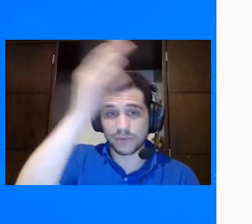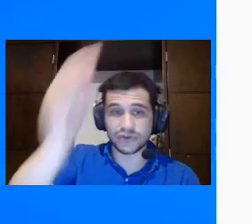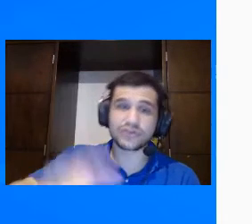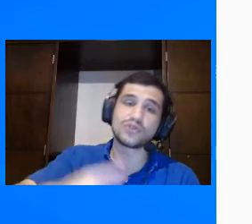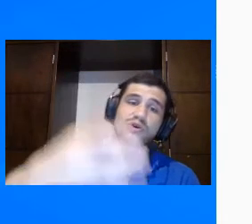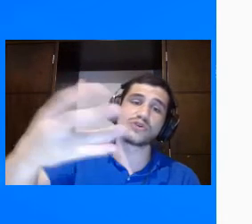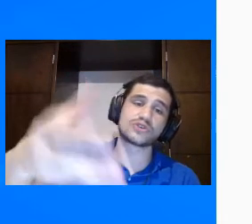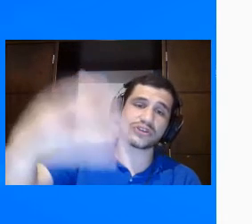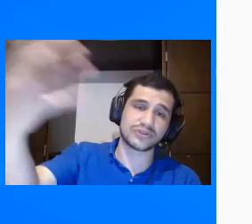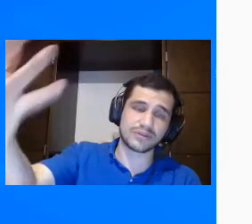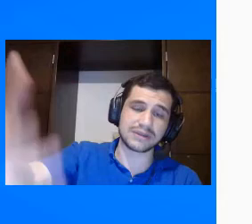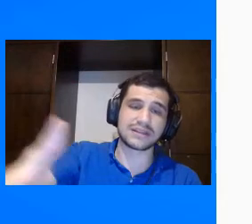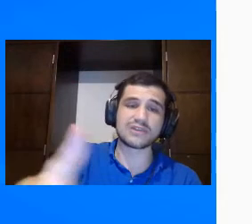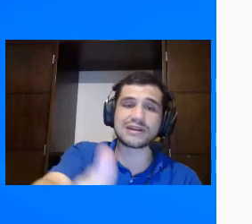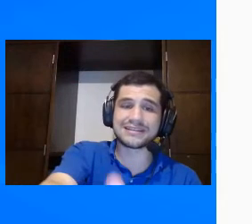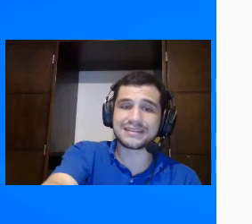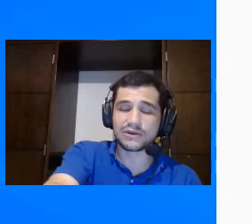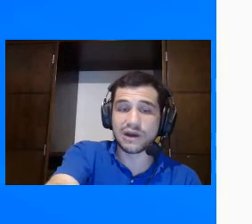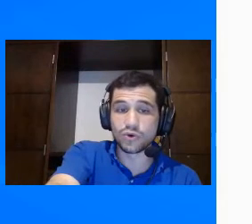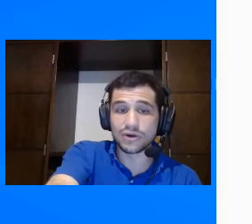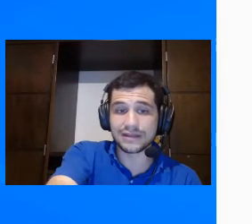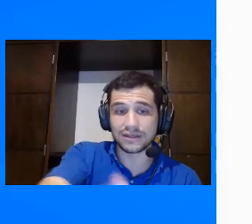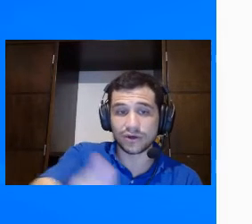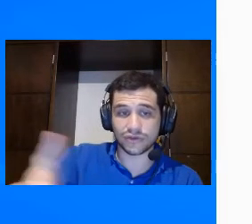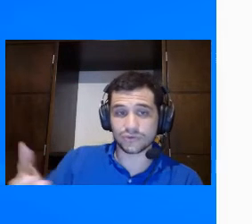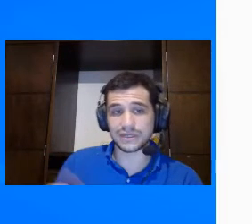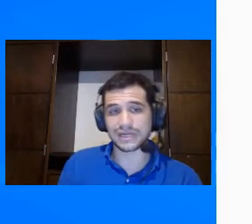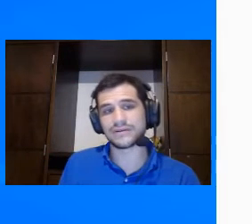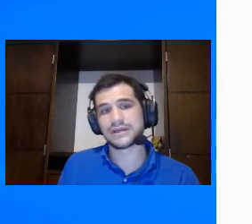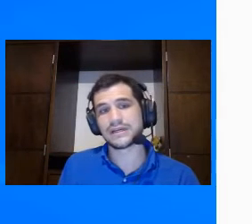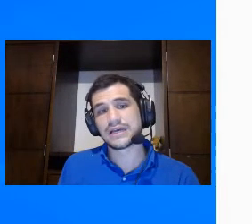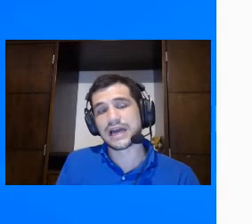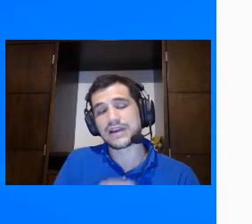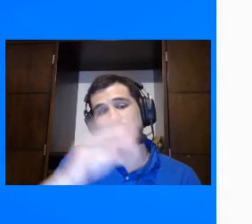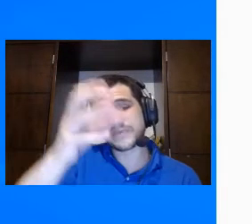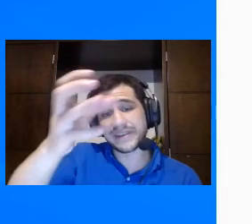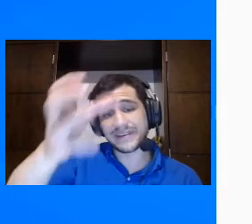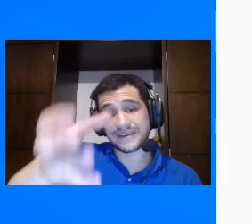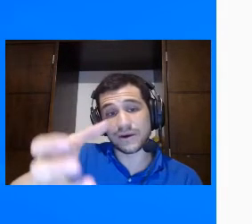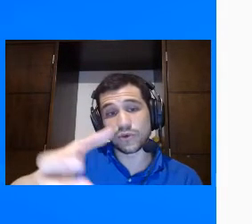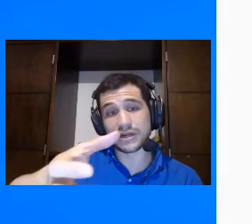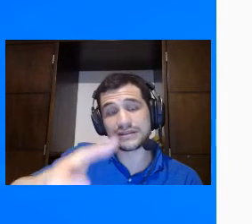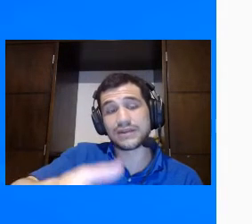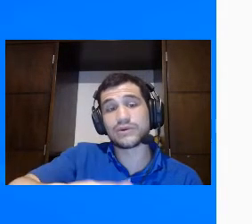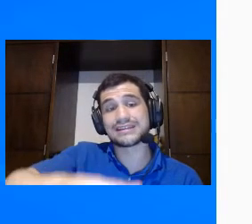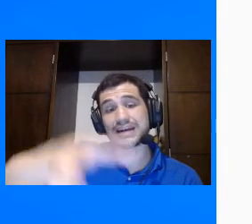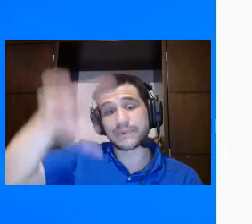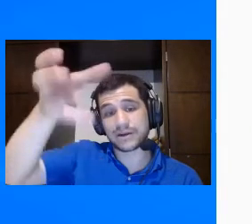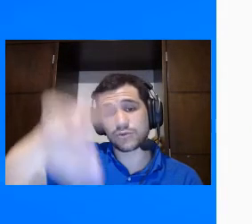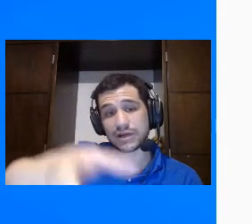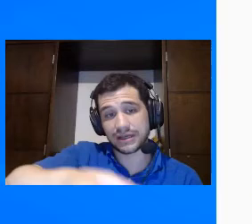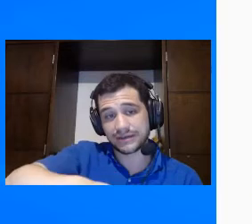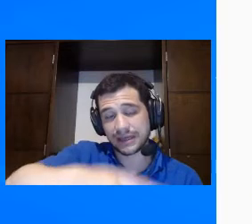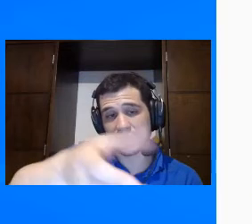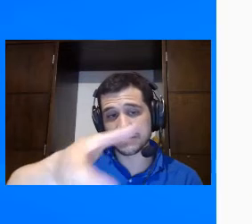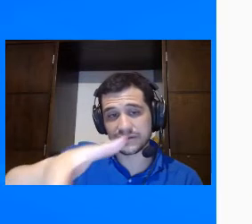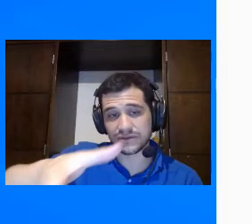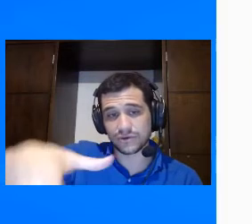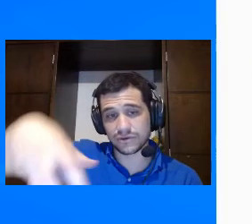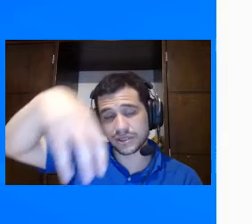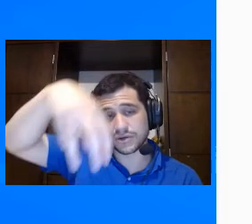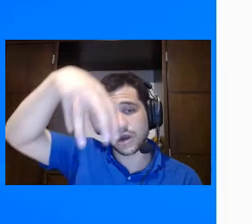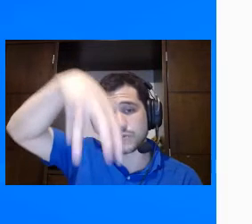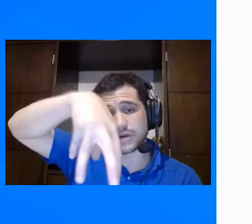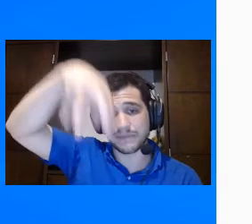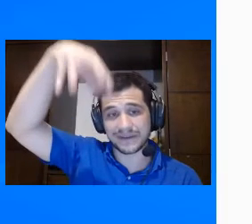de descomposición, luego los restos se meten en una urna de entierro secundario. Algunas veces esa urna tiene una tapa como la que está en la